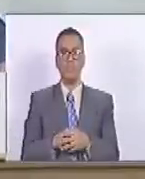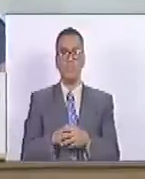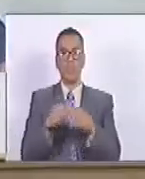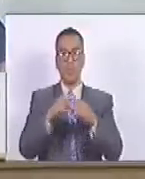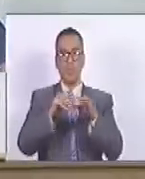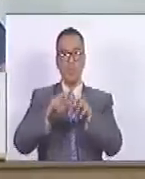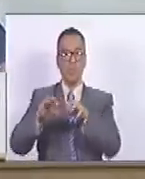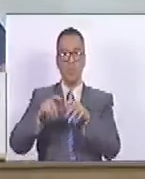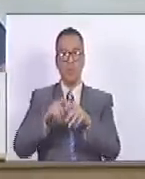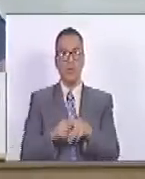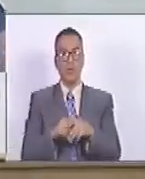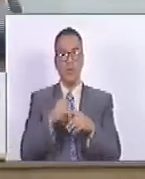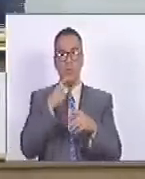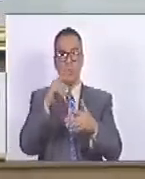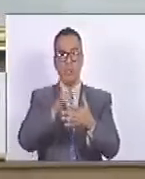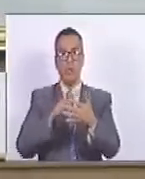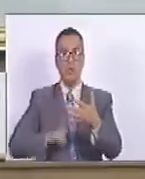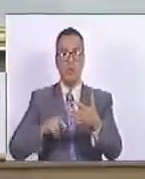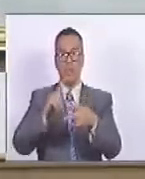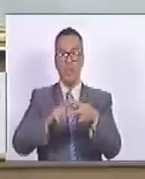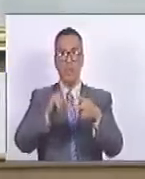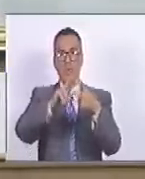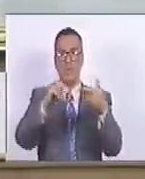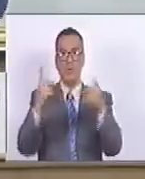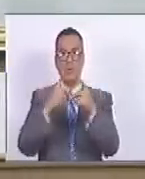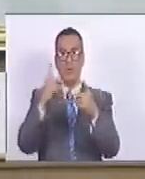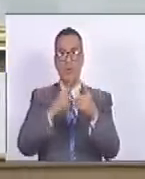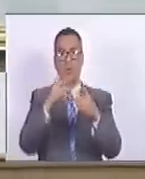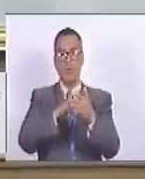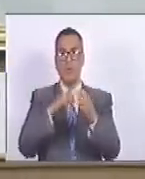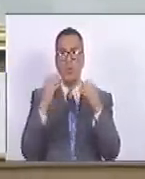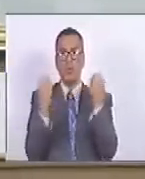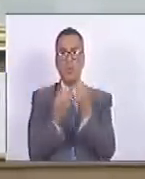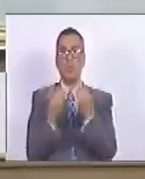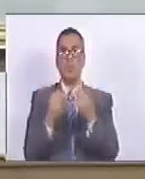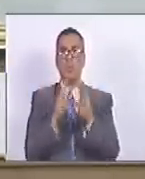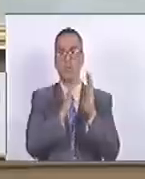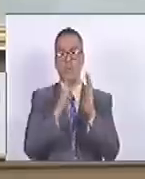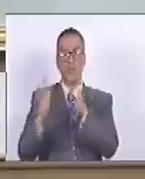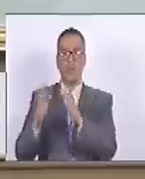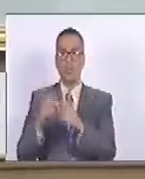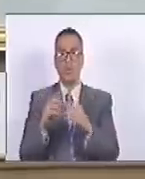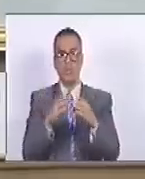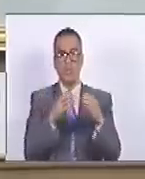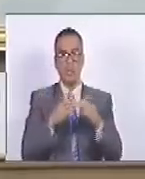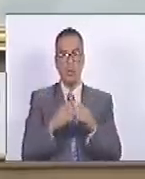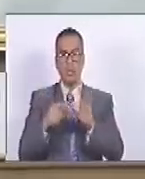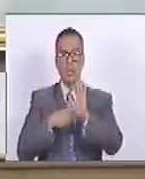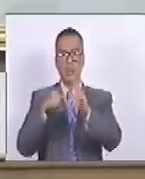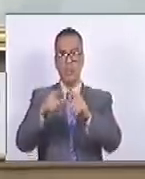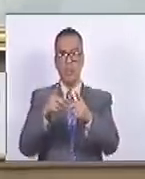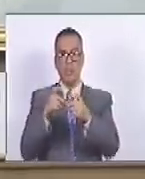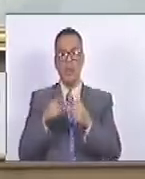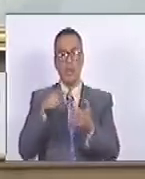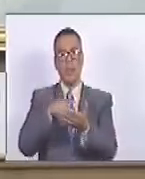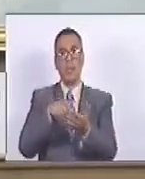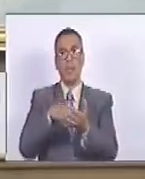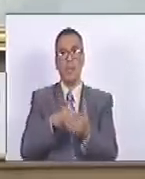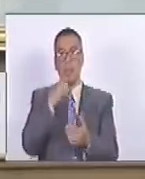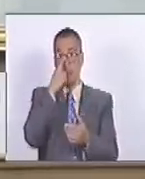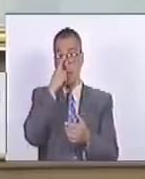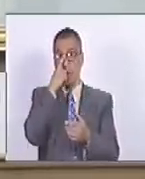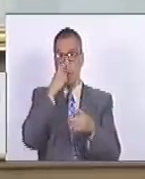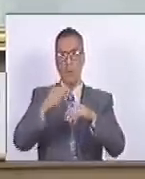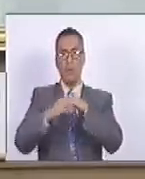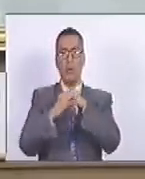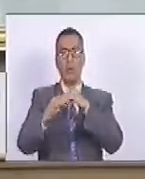Ciudadana secretaria, sírvase a dar lectura a la segunda discusión del proyecto de ley orgánica de coordinación y armonización de las potestades tributarias en los estados